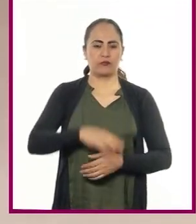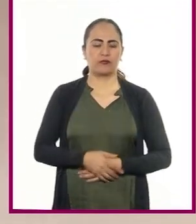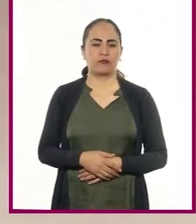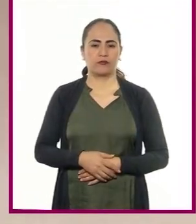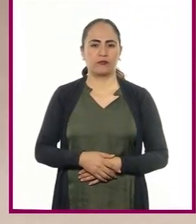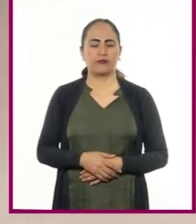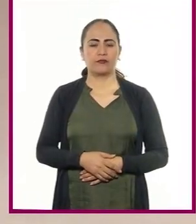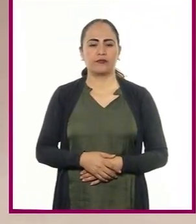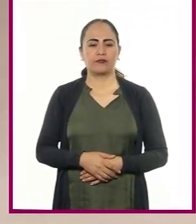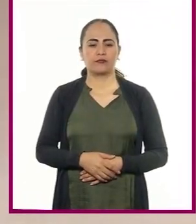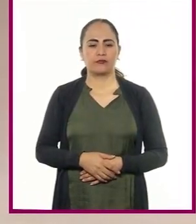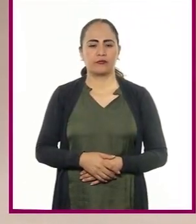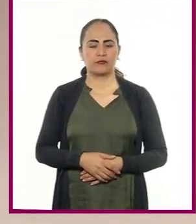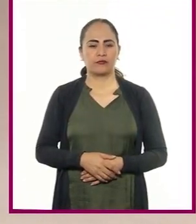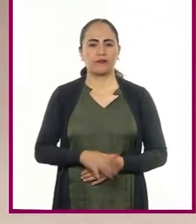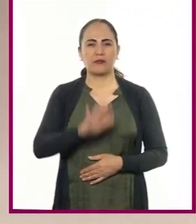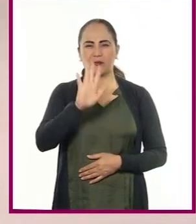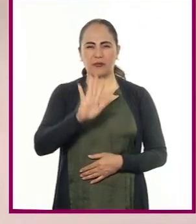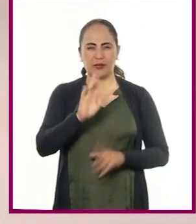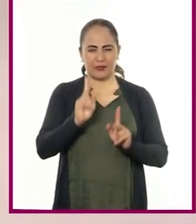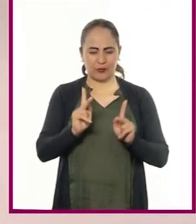puente.